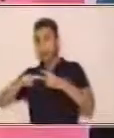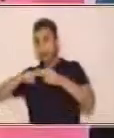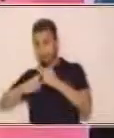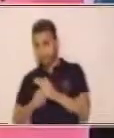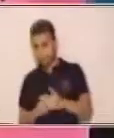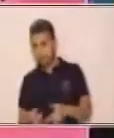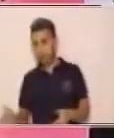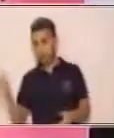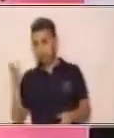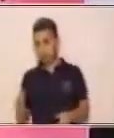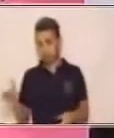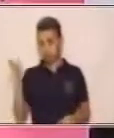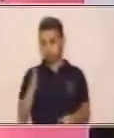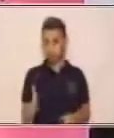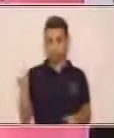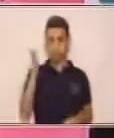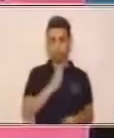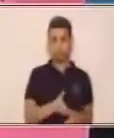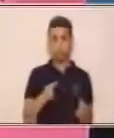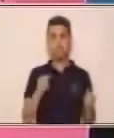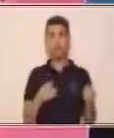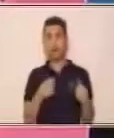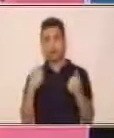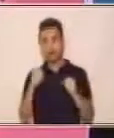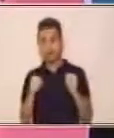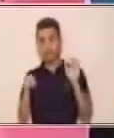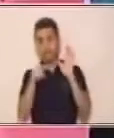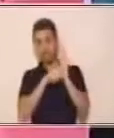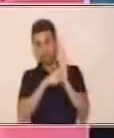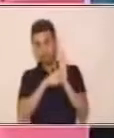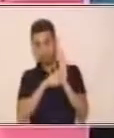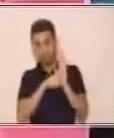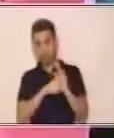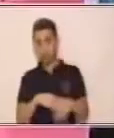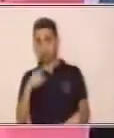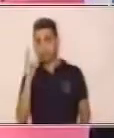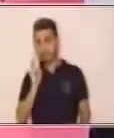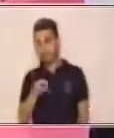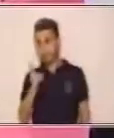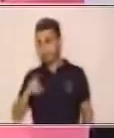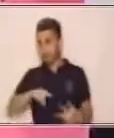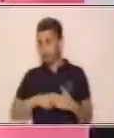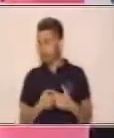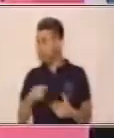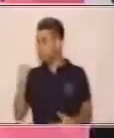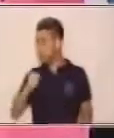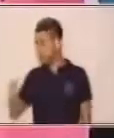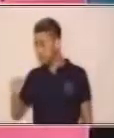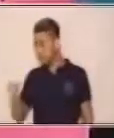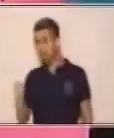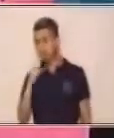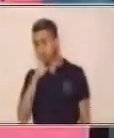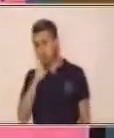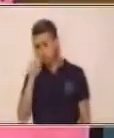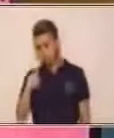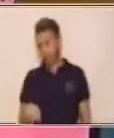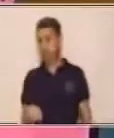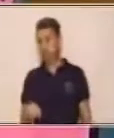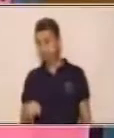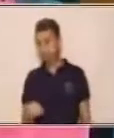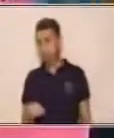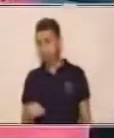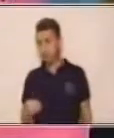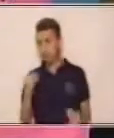empezamos entonces a resolver. Iniciamos siempre del lado derecho, así que por favor tienes que tener